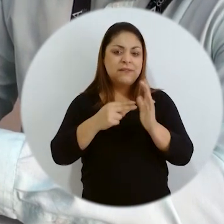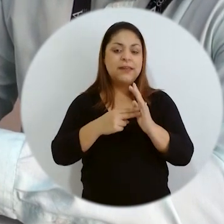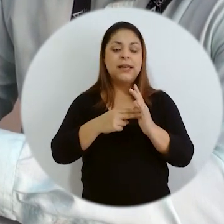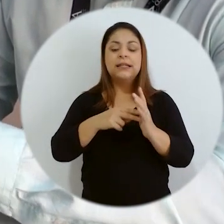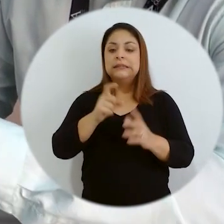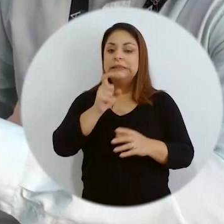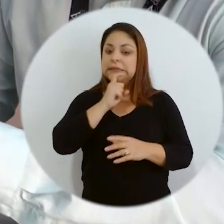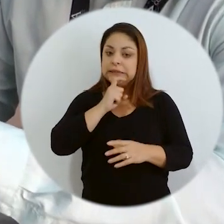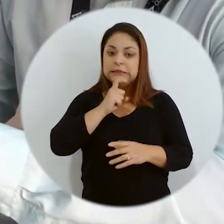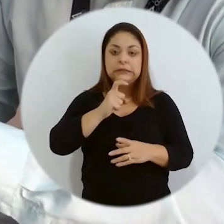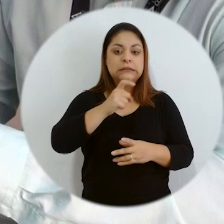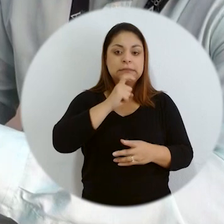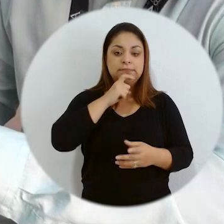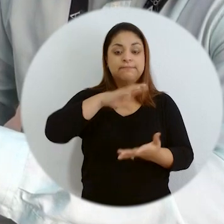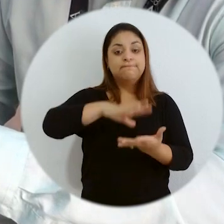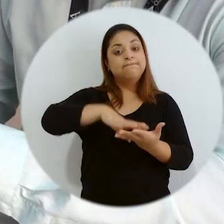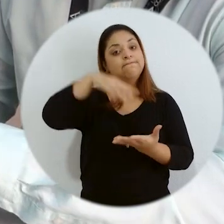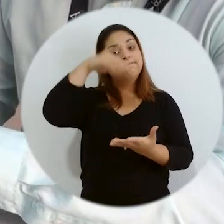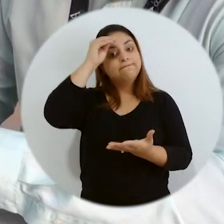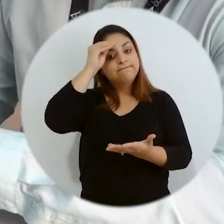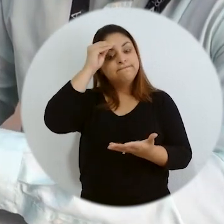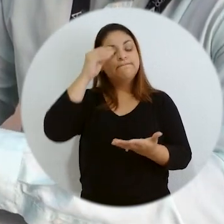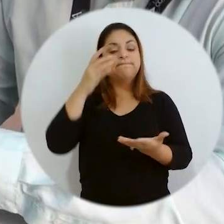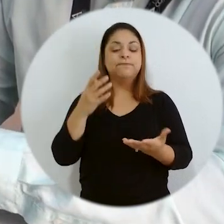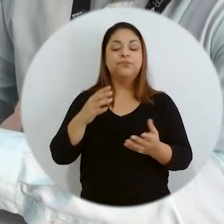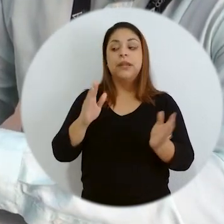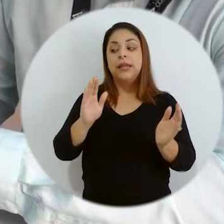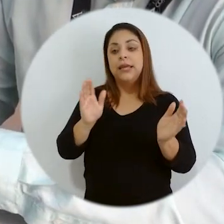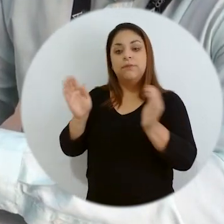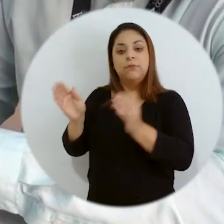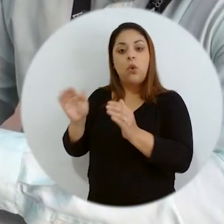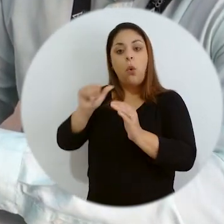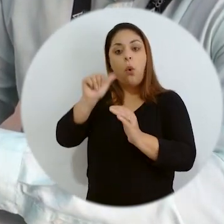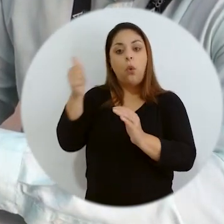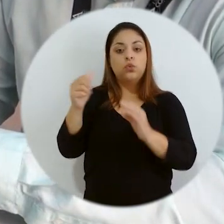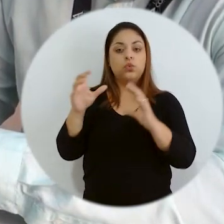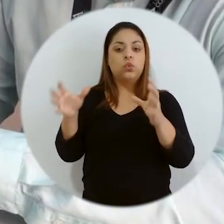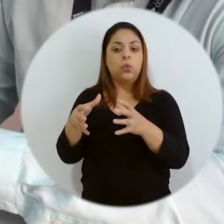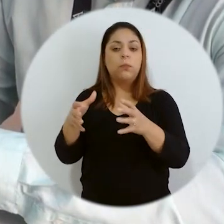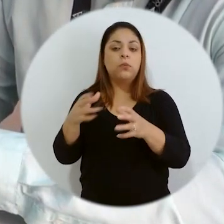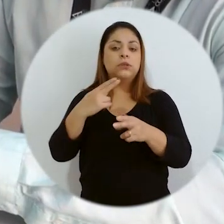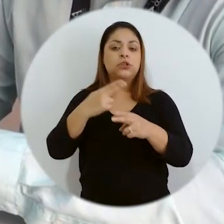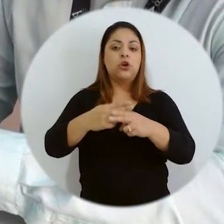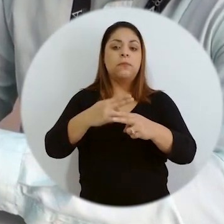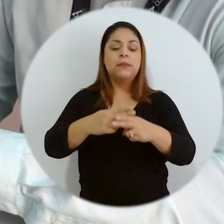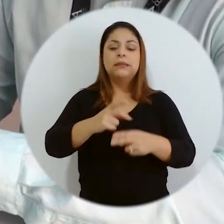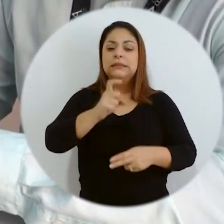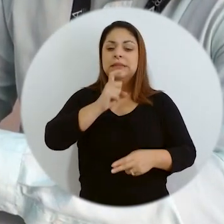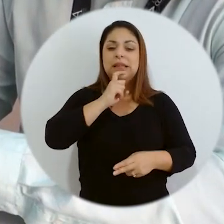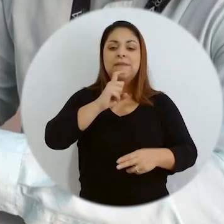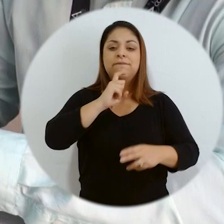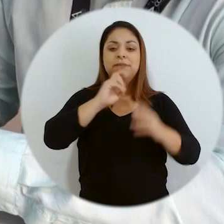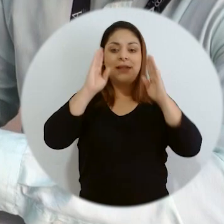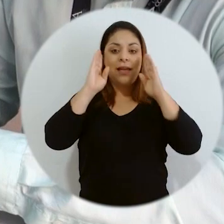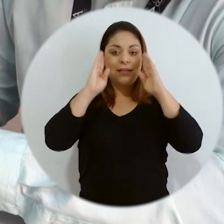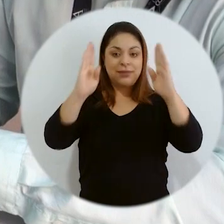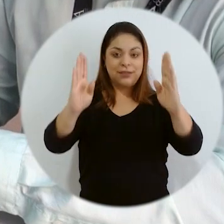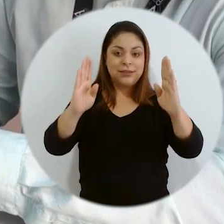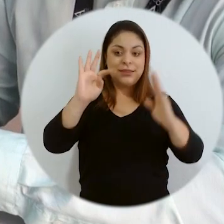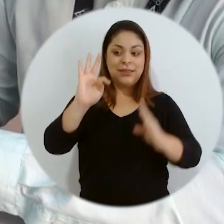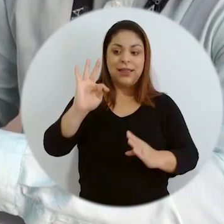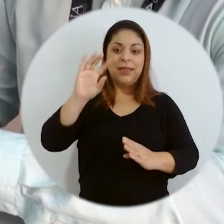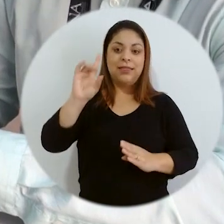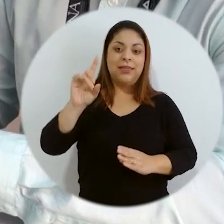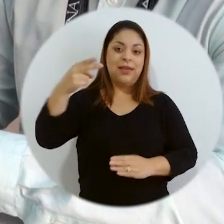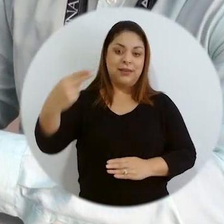una población que presenta problemas de aprendizaje y también tenemos el grupo de déficit atencional. Hay